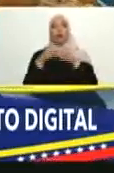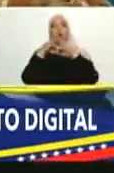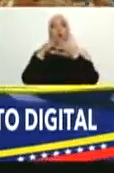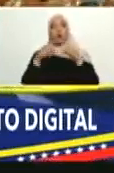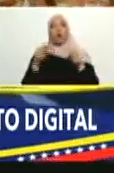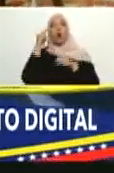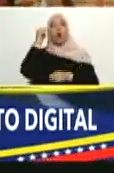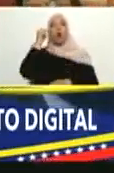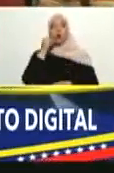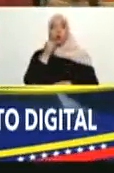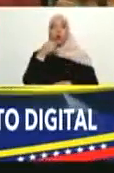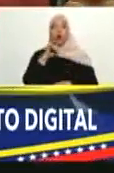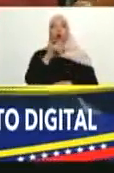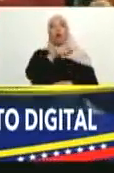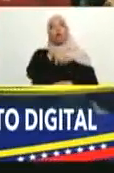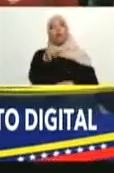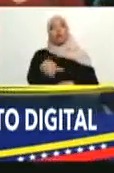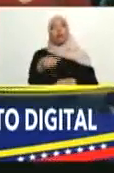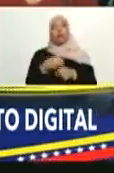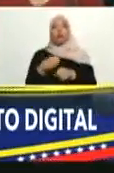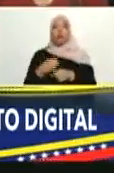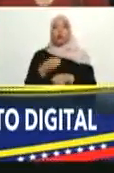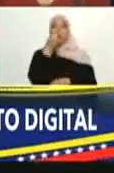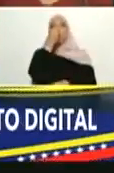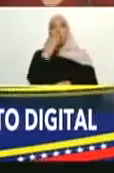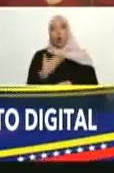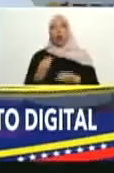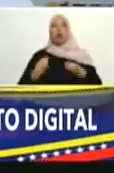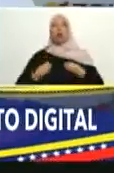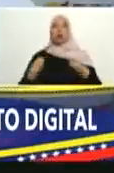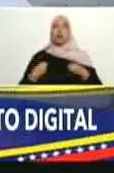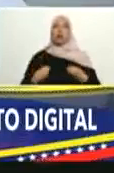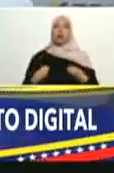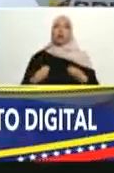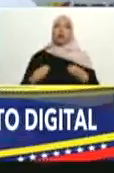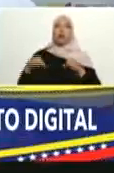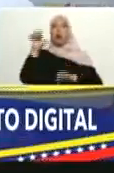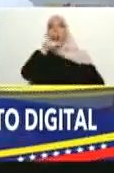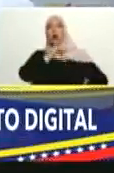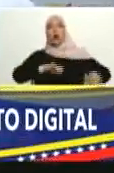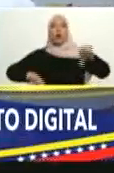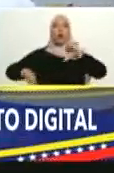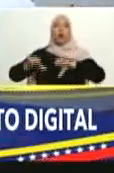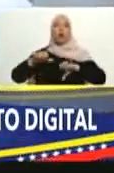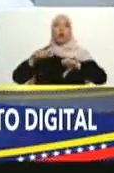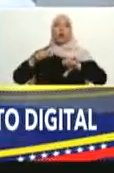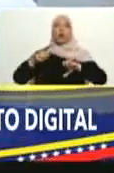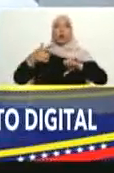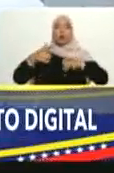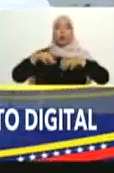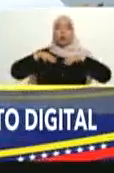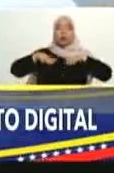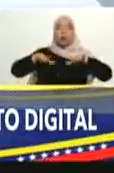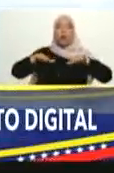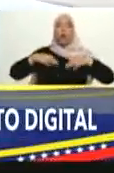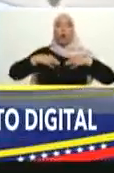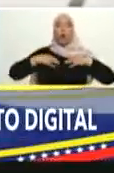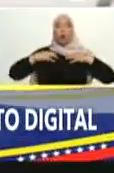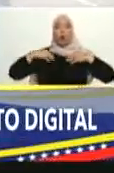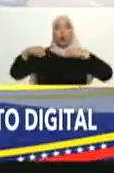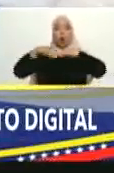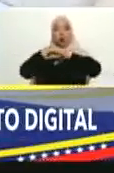Sucre tenemos personas que hacen, bueno, cuestiones químicas, hacen telares, calzado, de